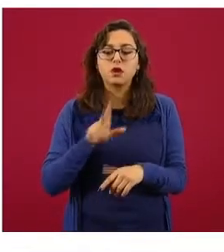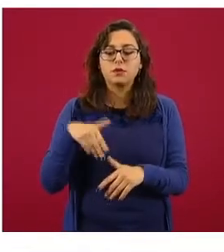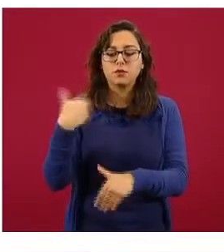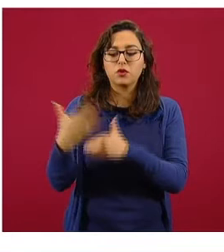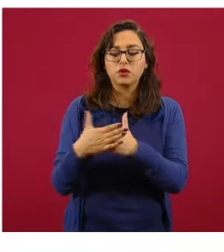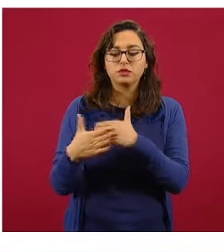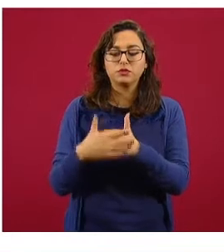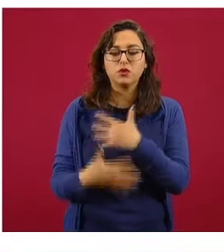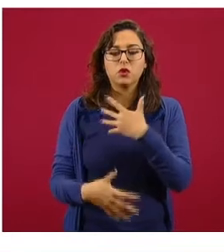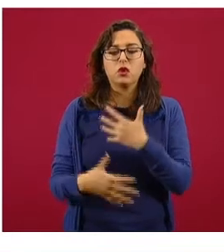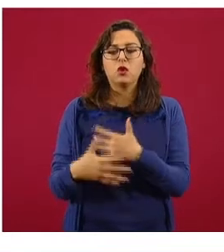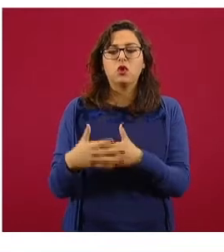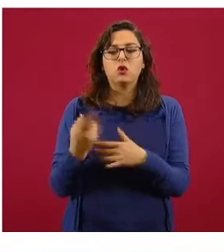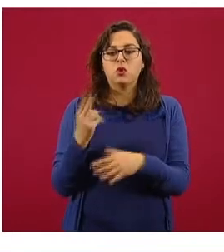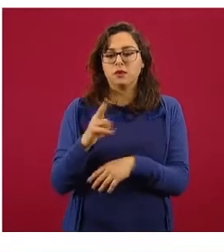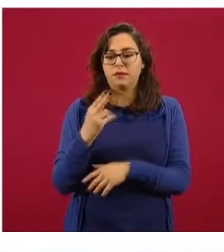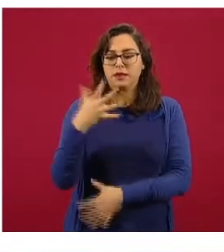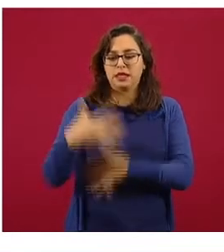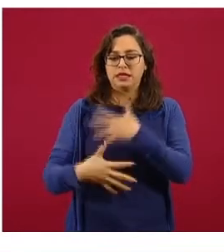quincena de noviembre.